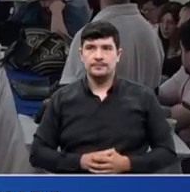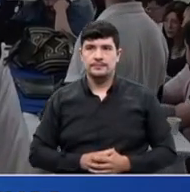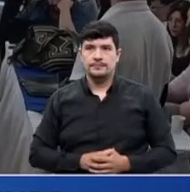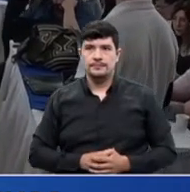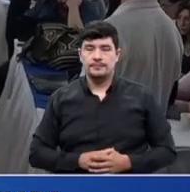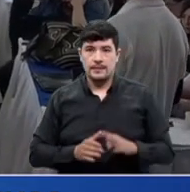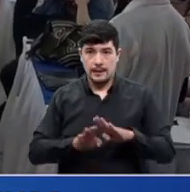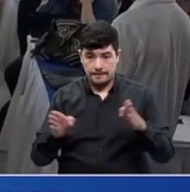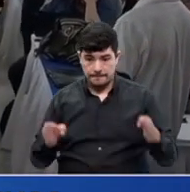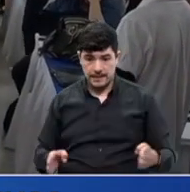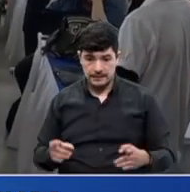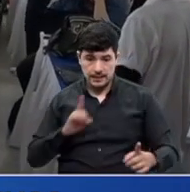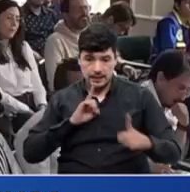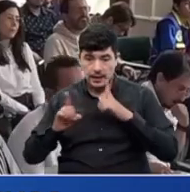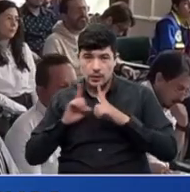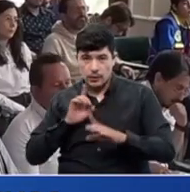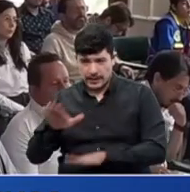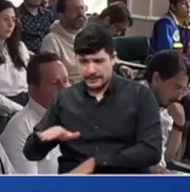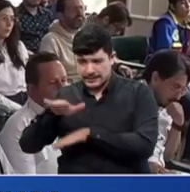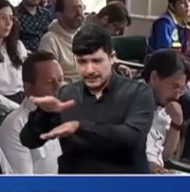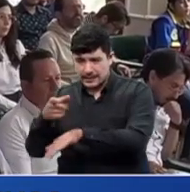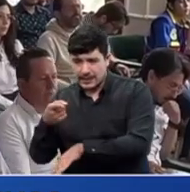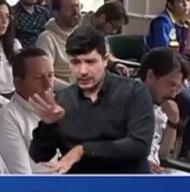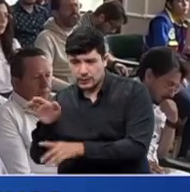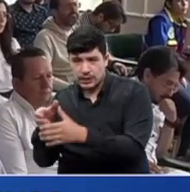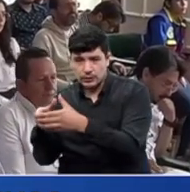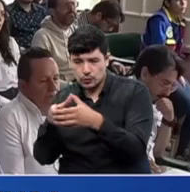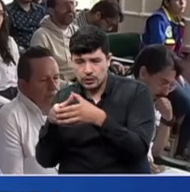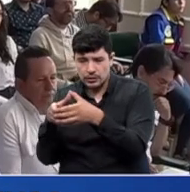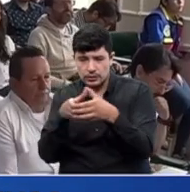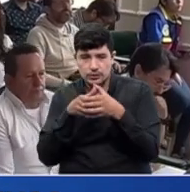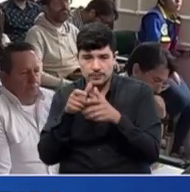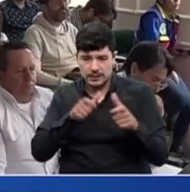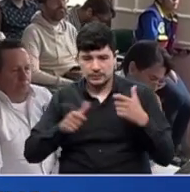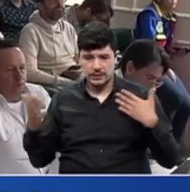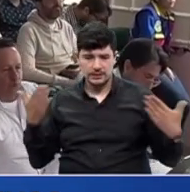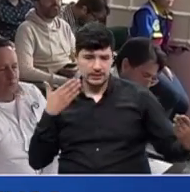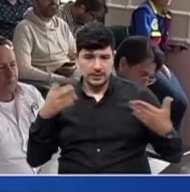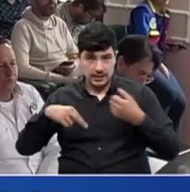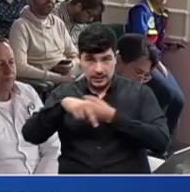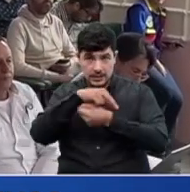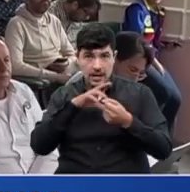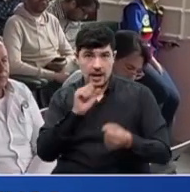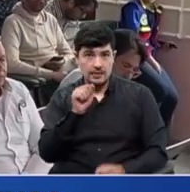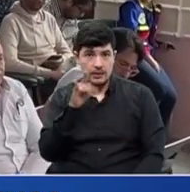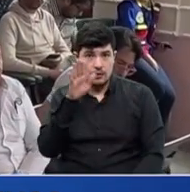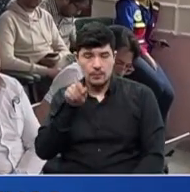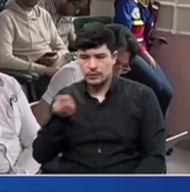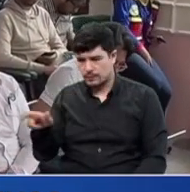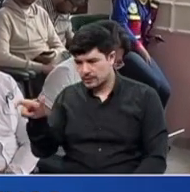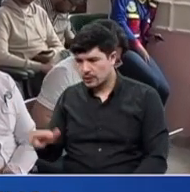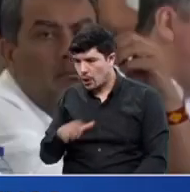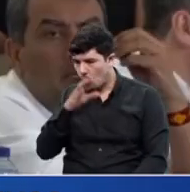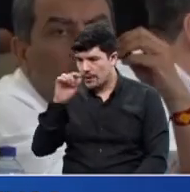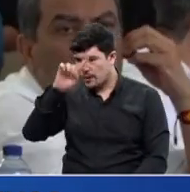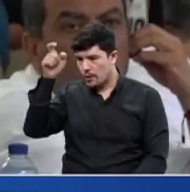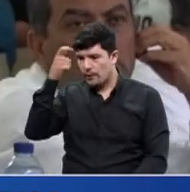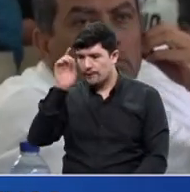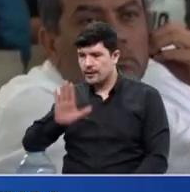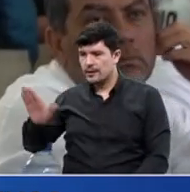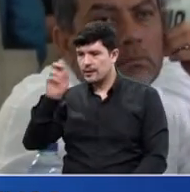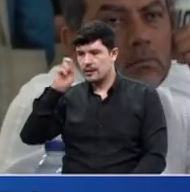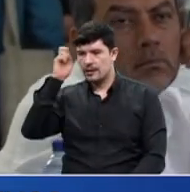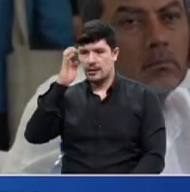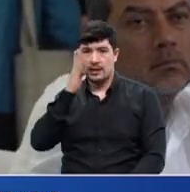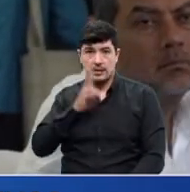Durante la mesa de diálogo con los representantes de 14 asociaciones y organizaciones comunitarias del Catatumbo, el gobernador del departamento y la viceministra